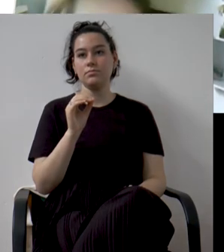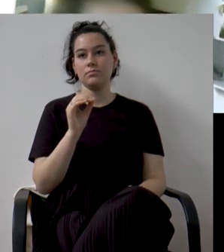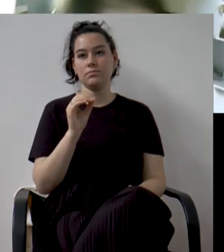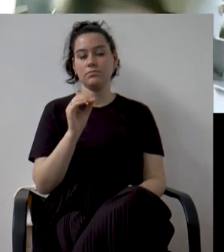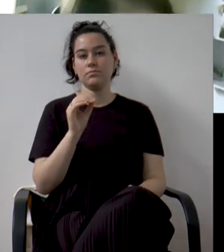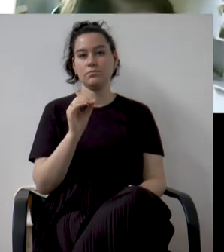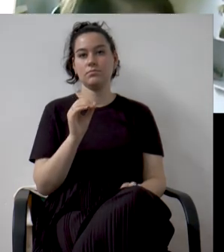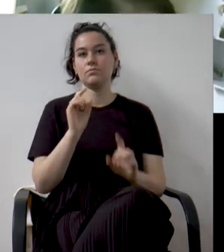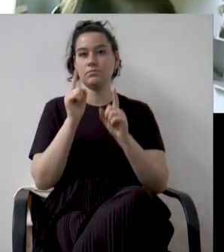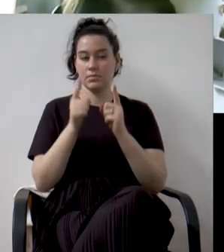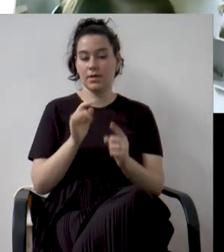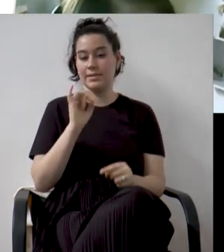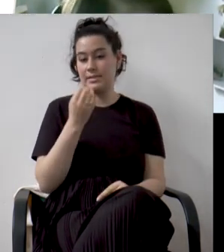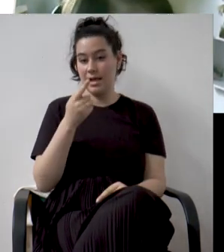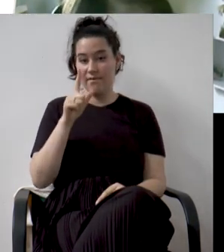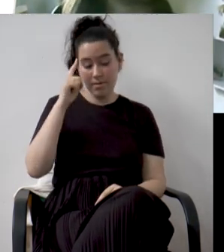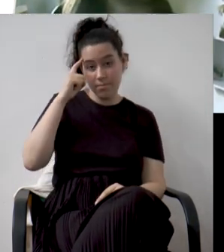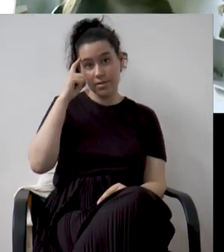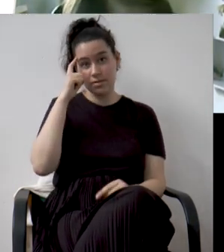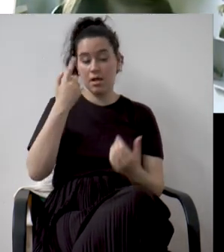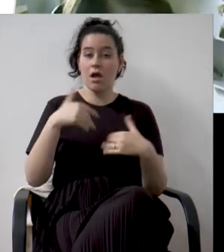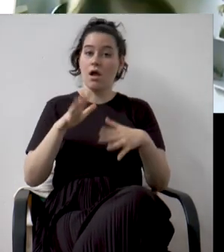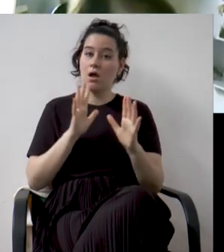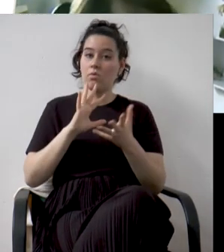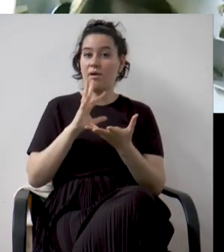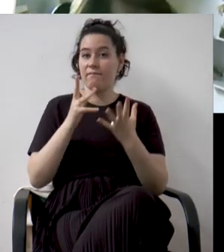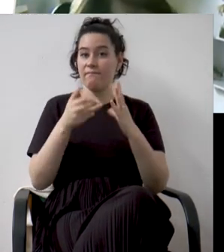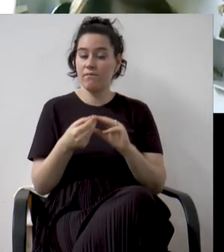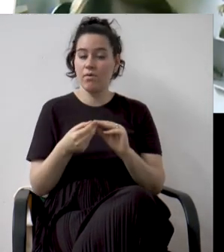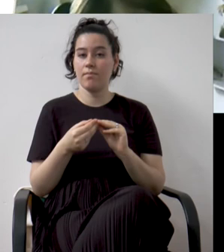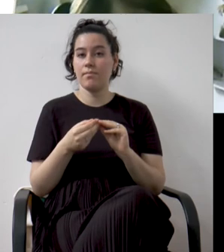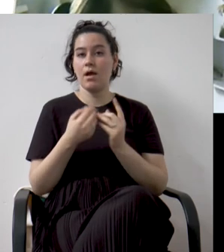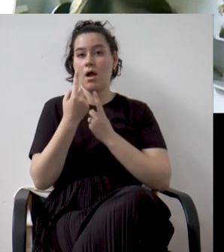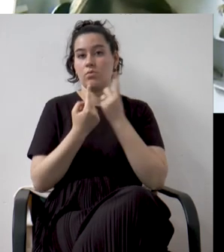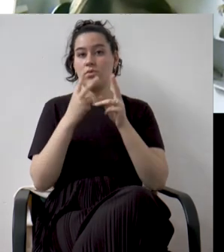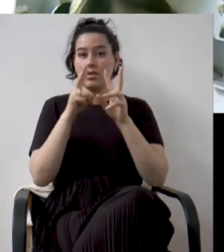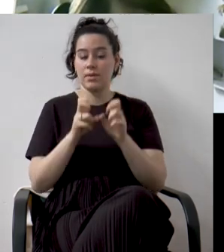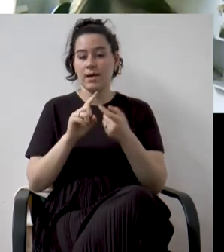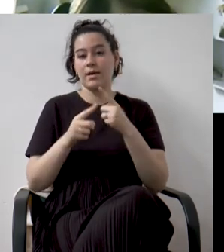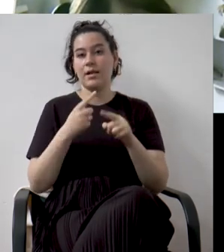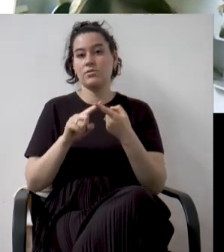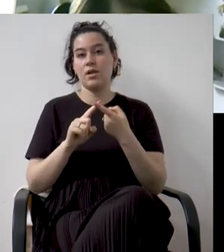y que ha expresado Isabel ahora, de alguna manera están sintonizadas algunas cuestiones, tienen que ver con